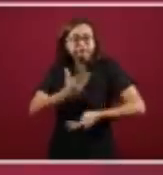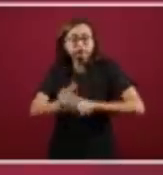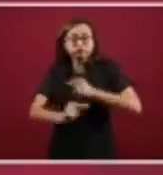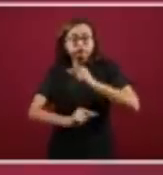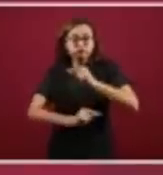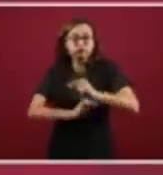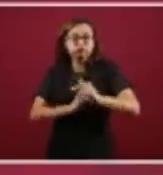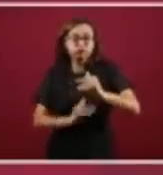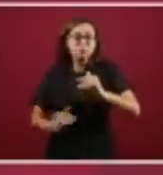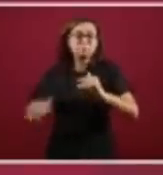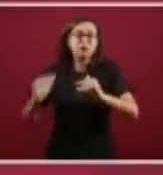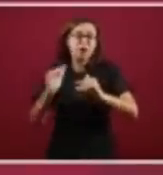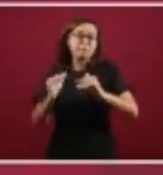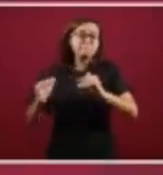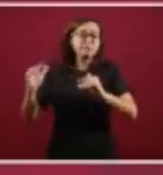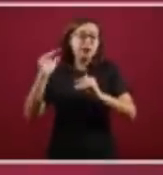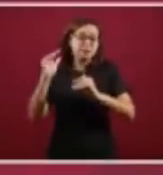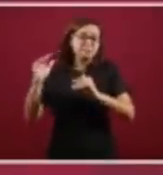y